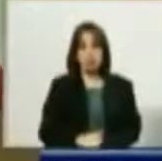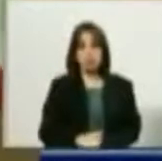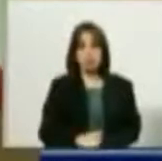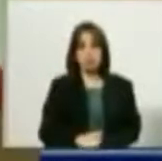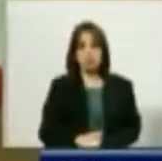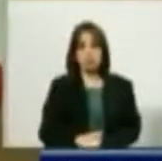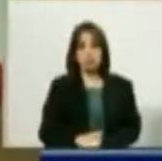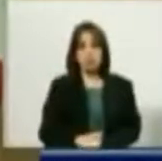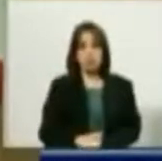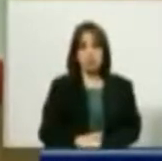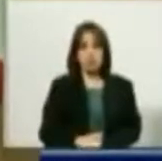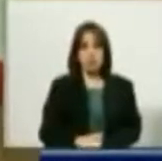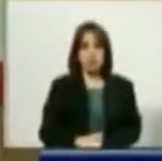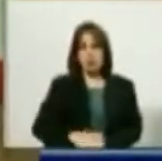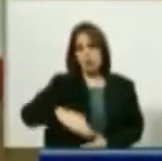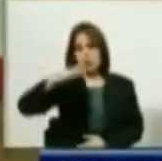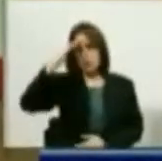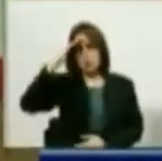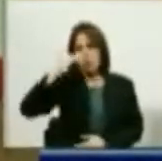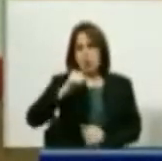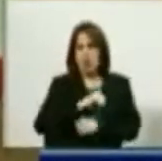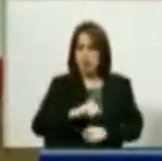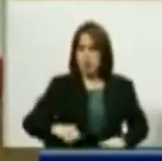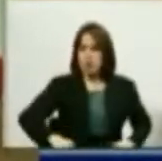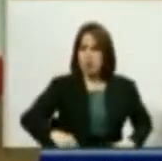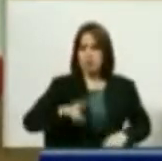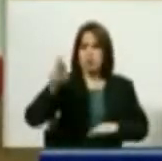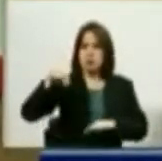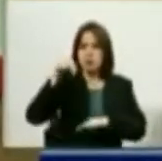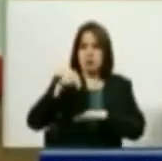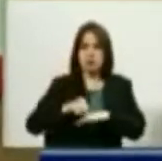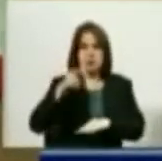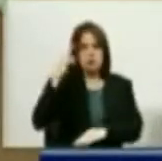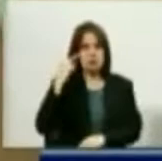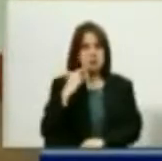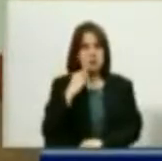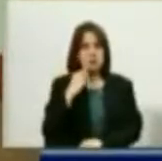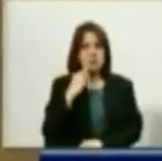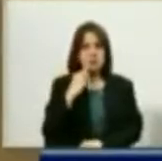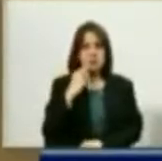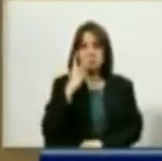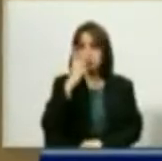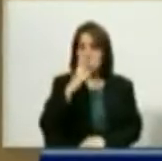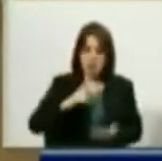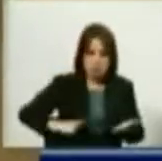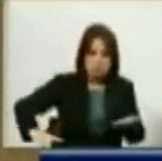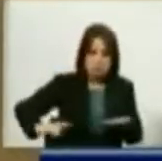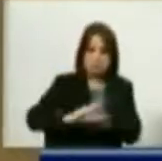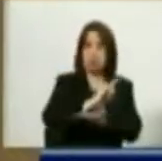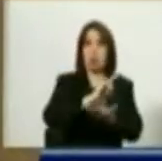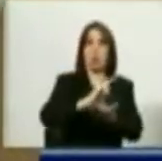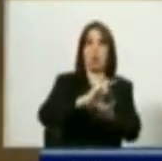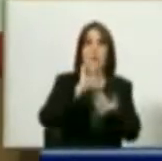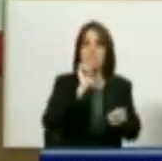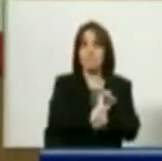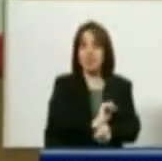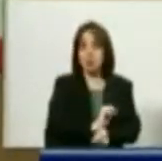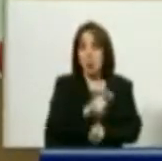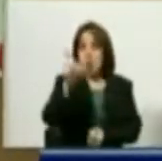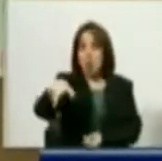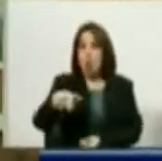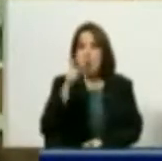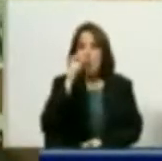Guardia nacional bolivariana detectó dos pistas clandestinas y detuvo un ciudadano colombiano en Falcón